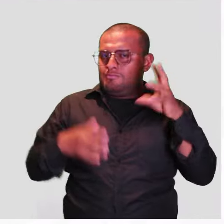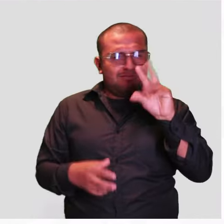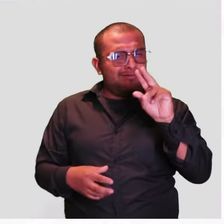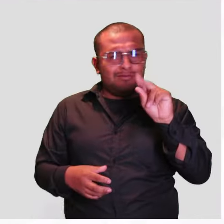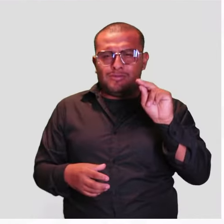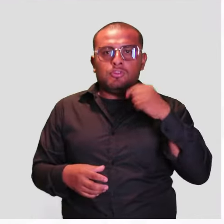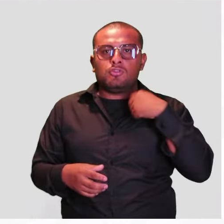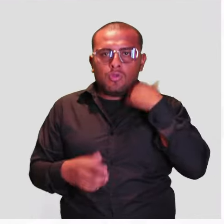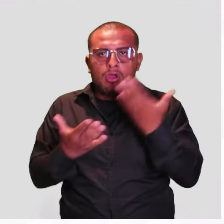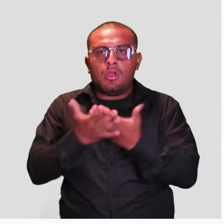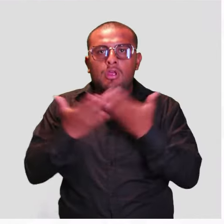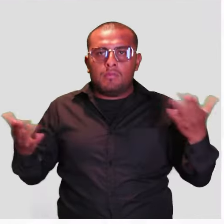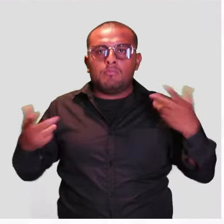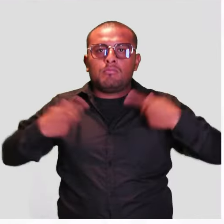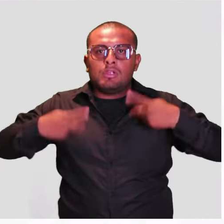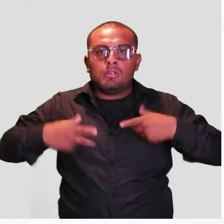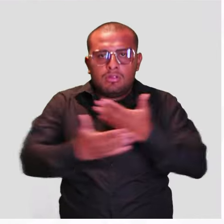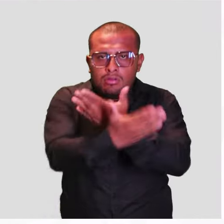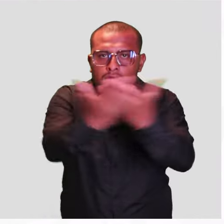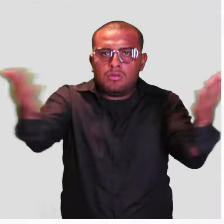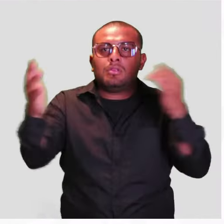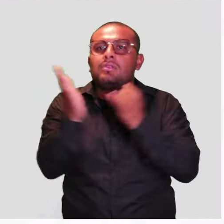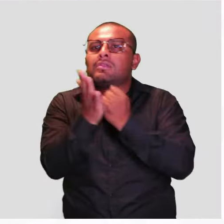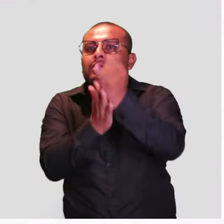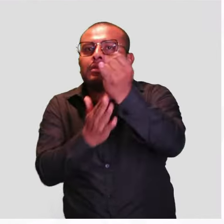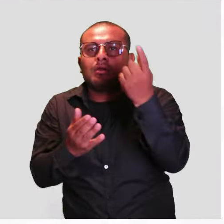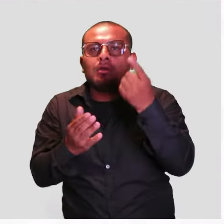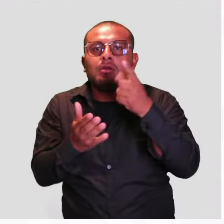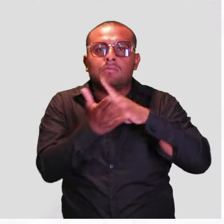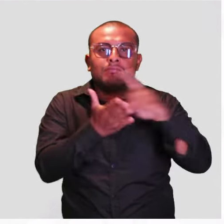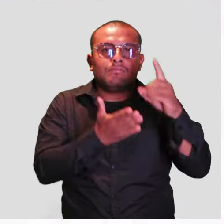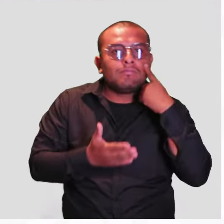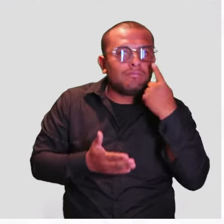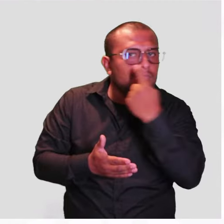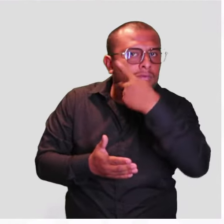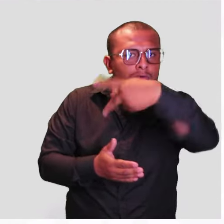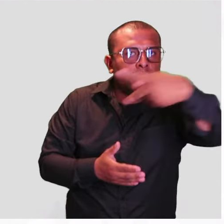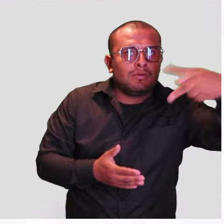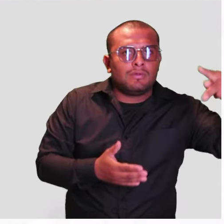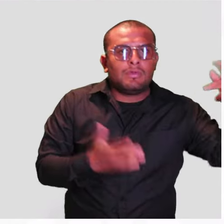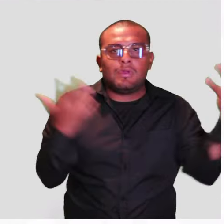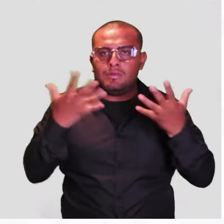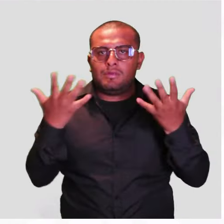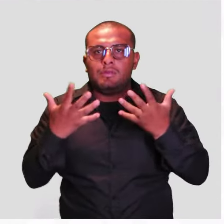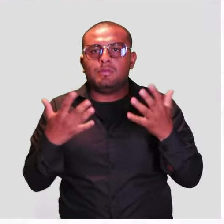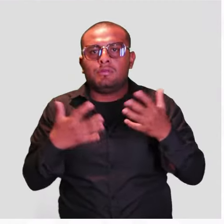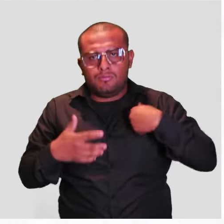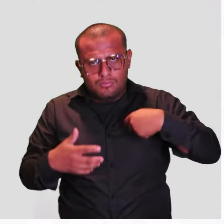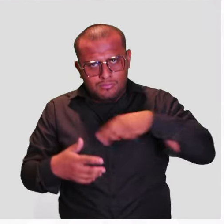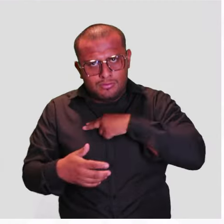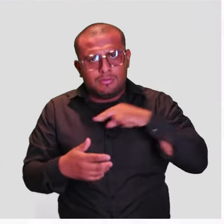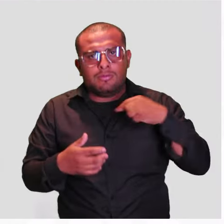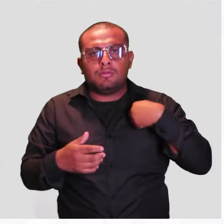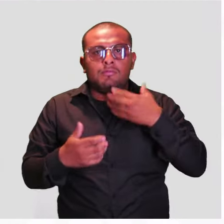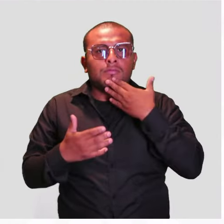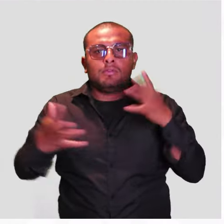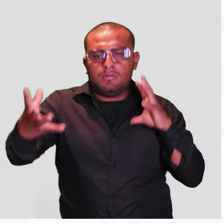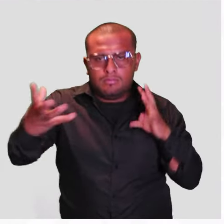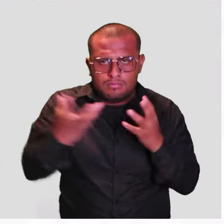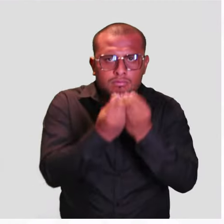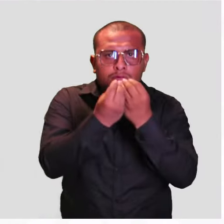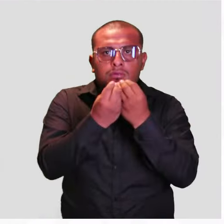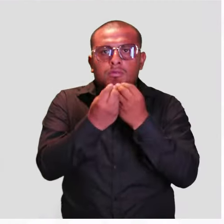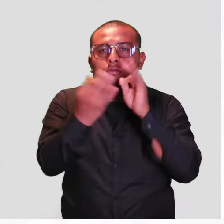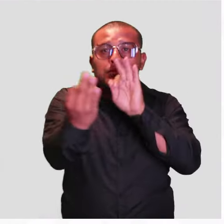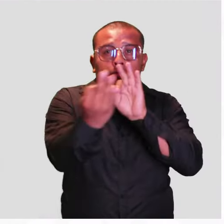va a decidir, la población va a decidir lo que se hace. Y vamos a poner todo lo que esté en nuestra parte, haciendo un gobierno muy cercano